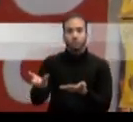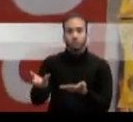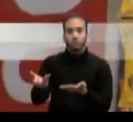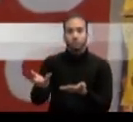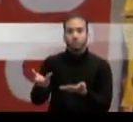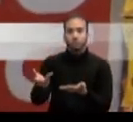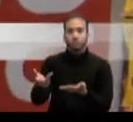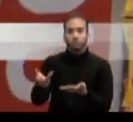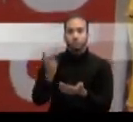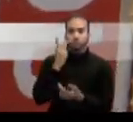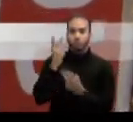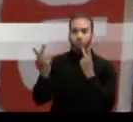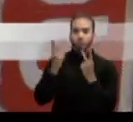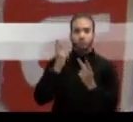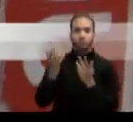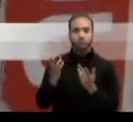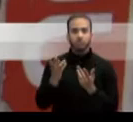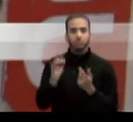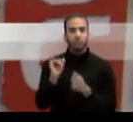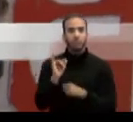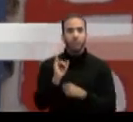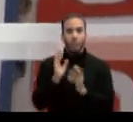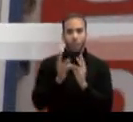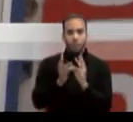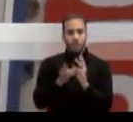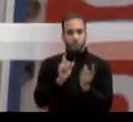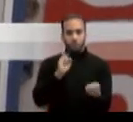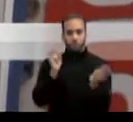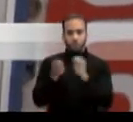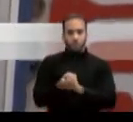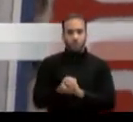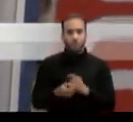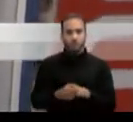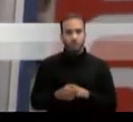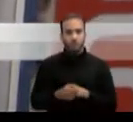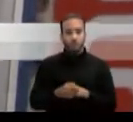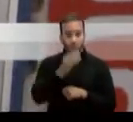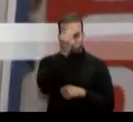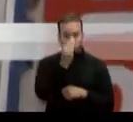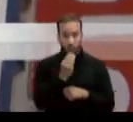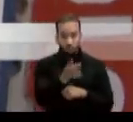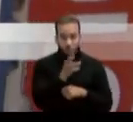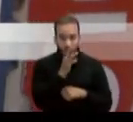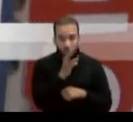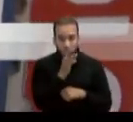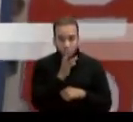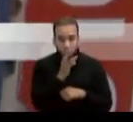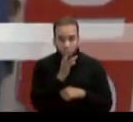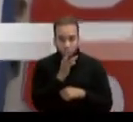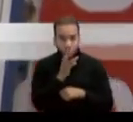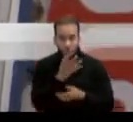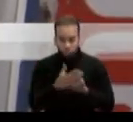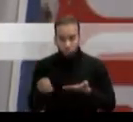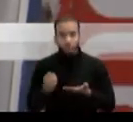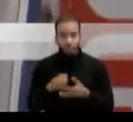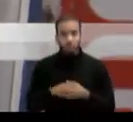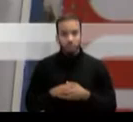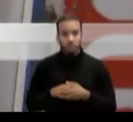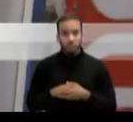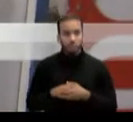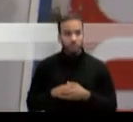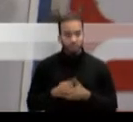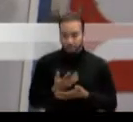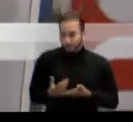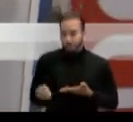También eso, el cambio de la naturaleza. Usted sabe que el agua es un recurso no renovable. Una vez que